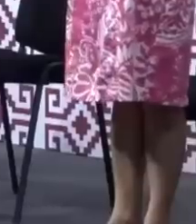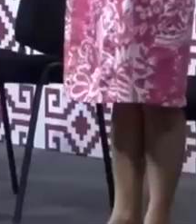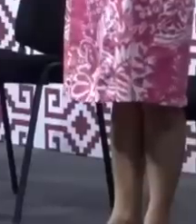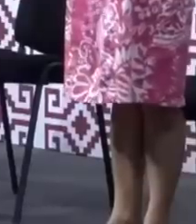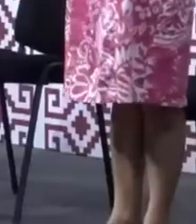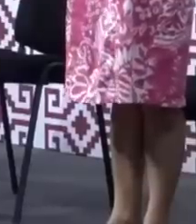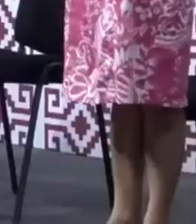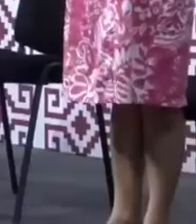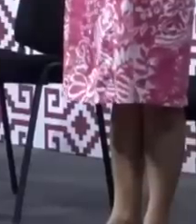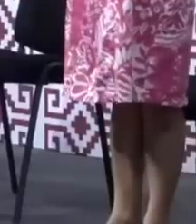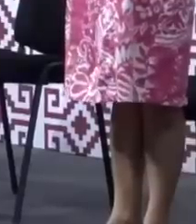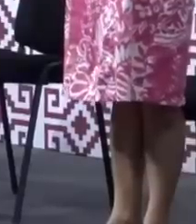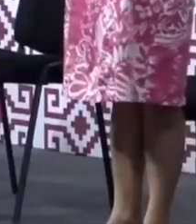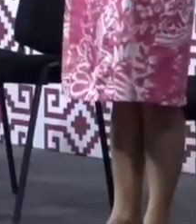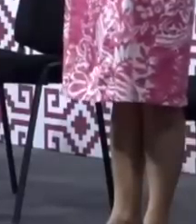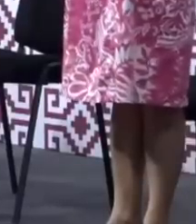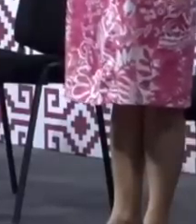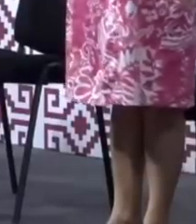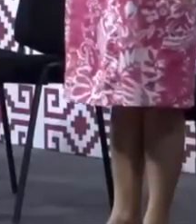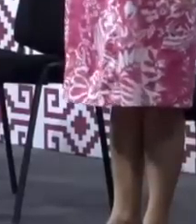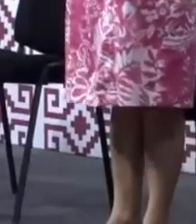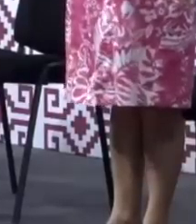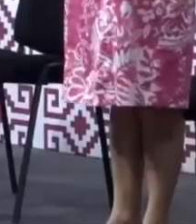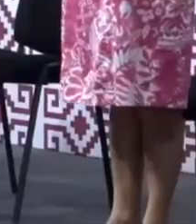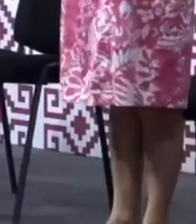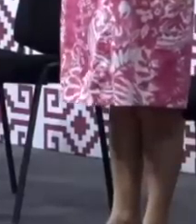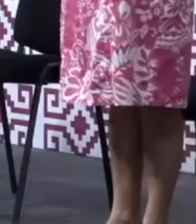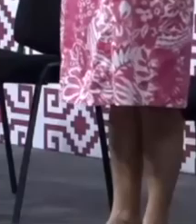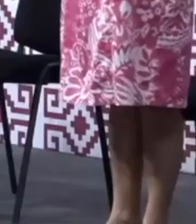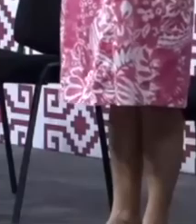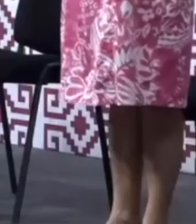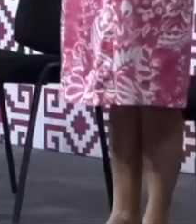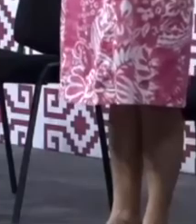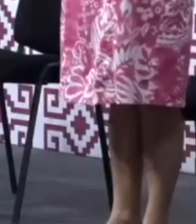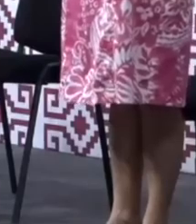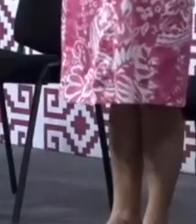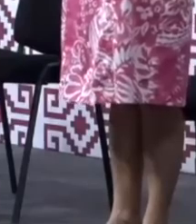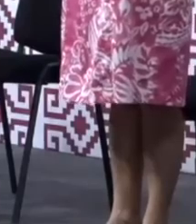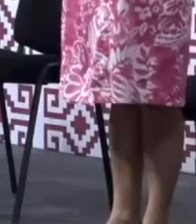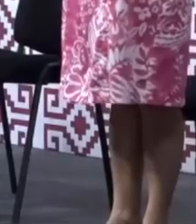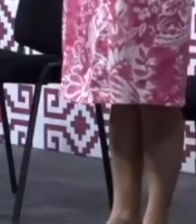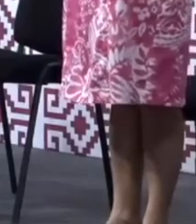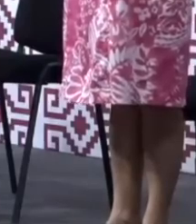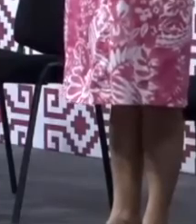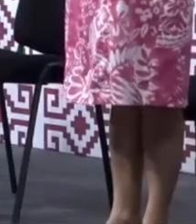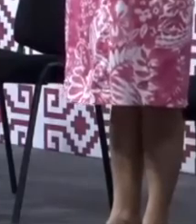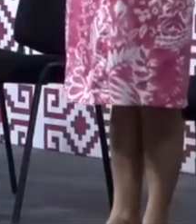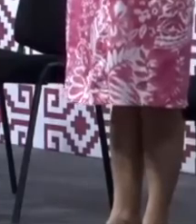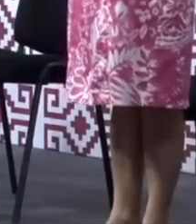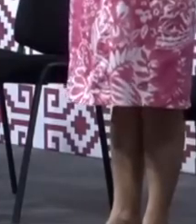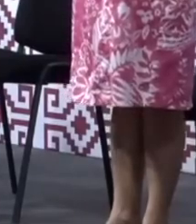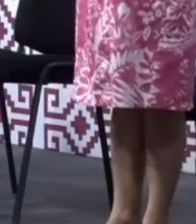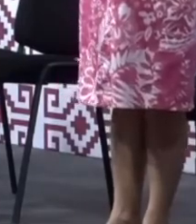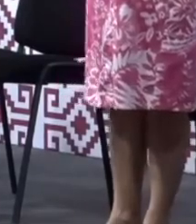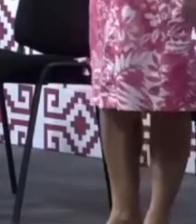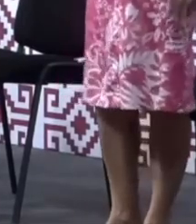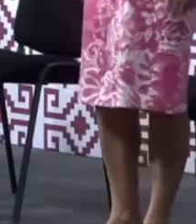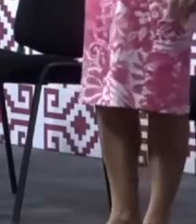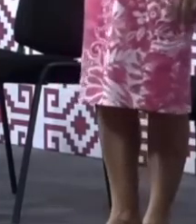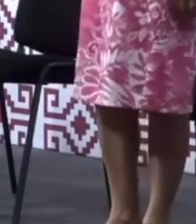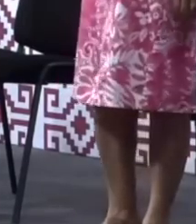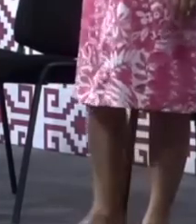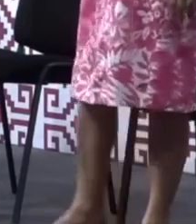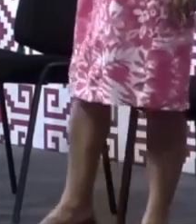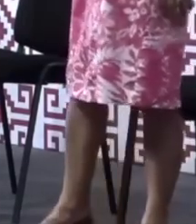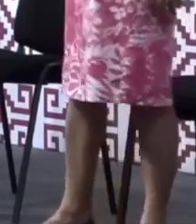Muchas gracias. Ahora solicitamos a los miembros del Presidium sean tan amables de conjuntarse para la toma de fotografía representativa de